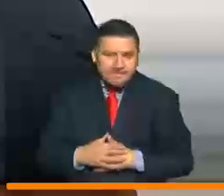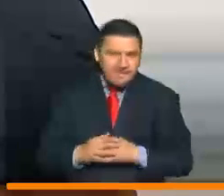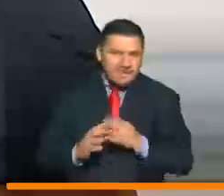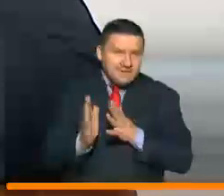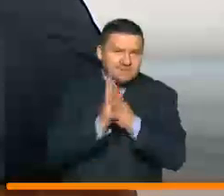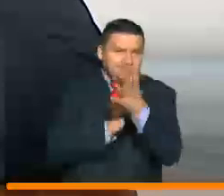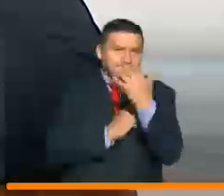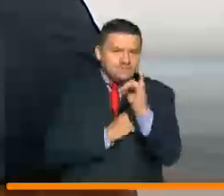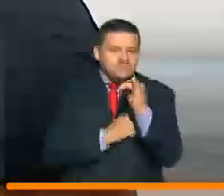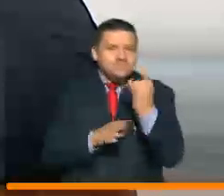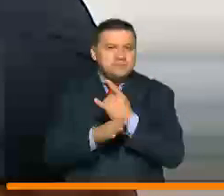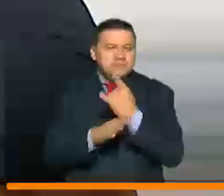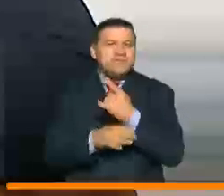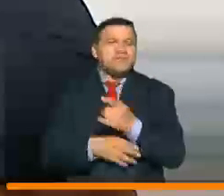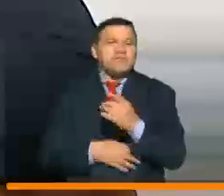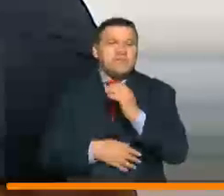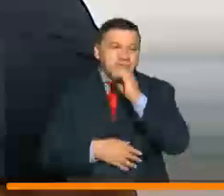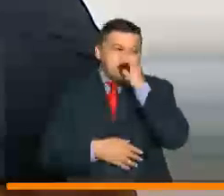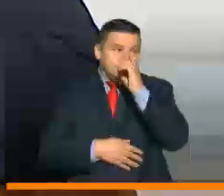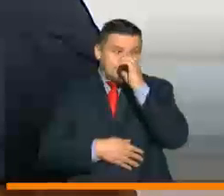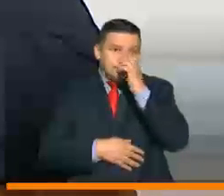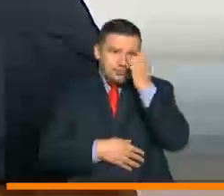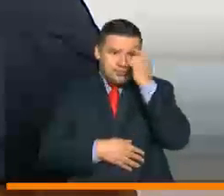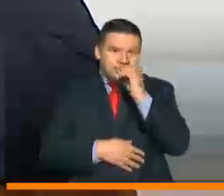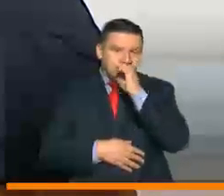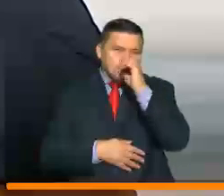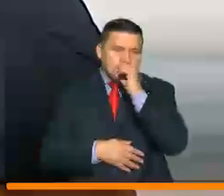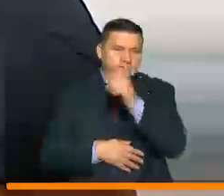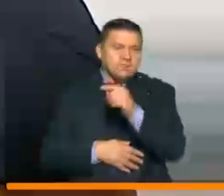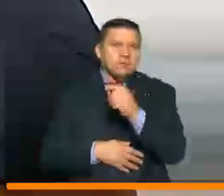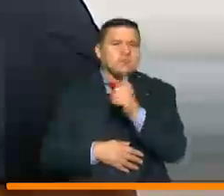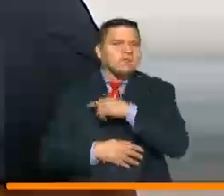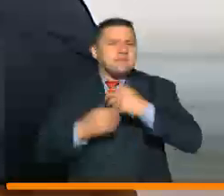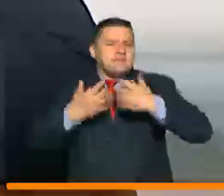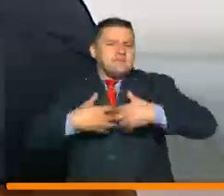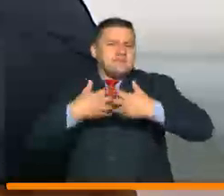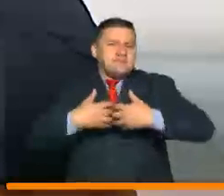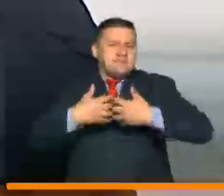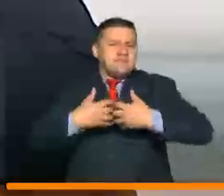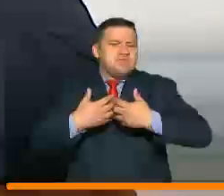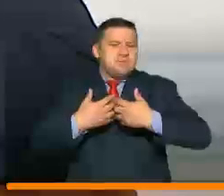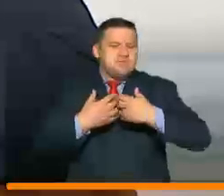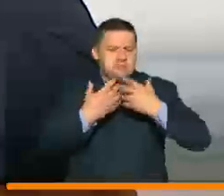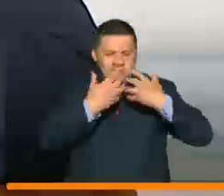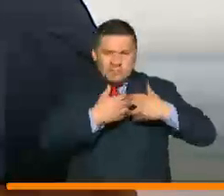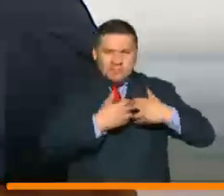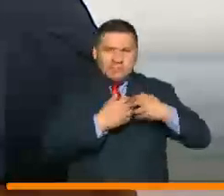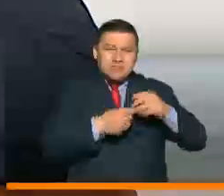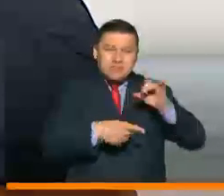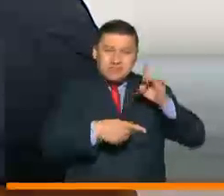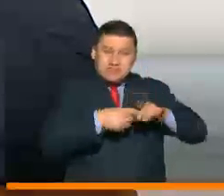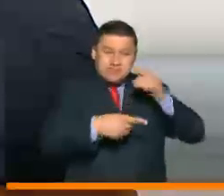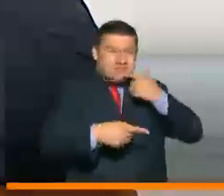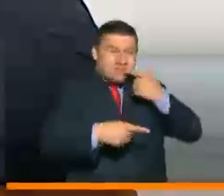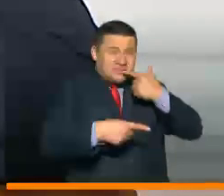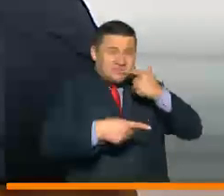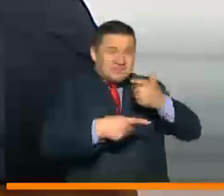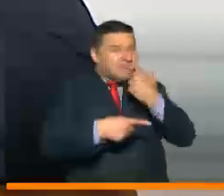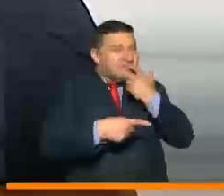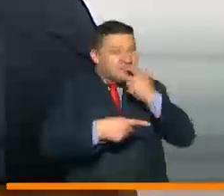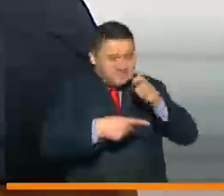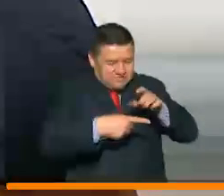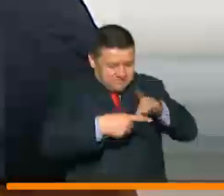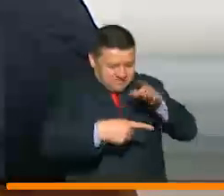Igualmente, estamos utilizando oxígeno líquido que es producido también en la industria del acero, y